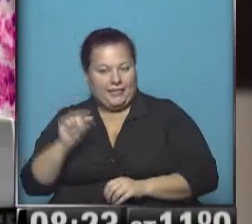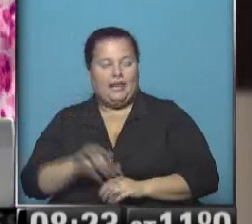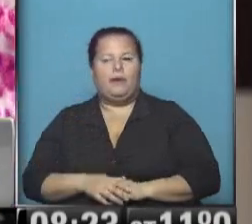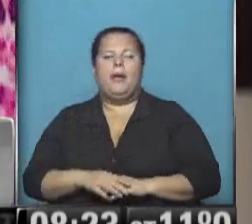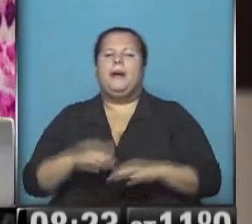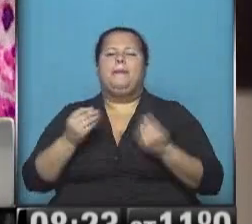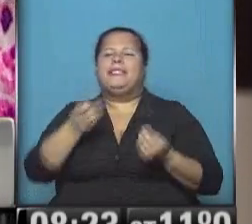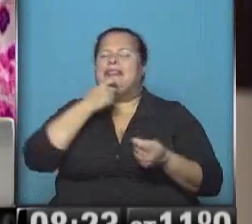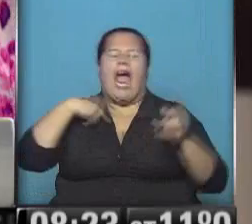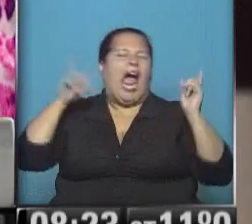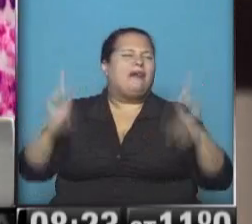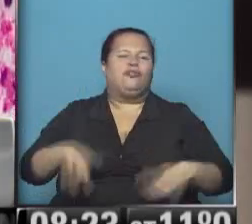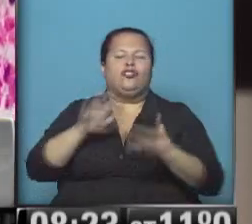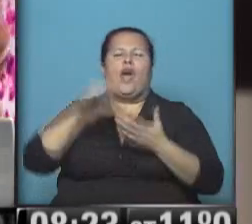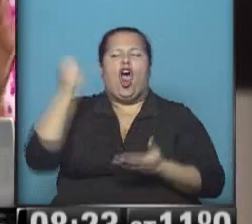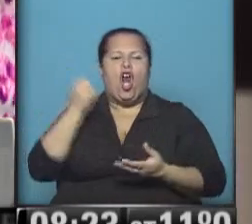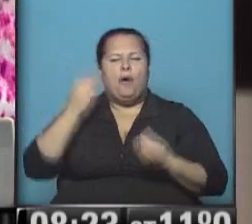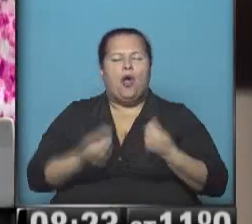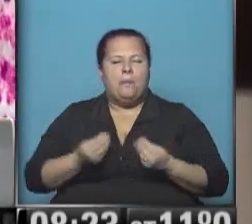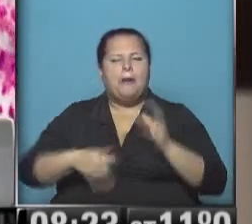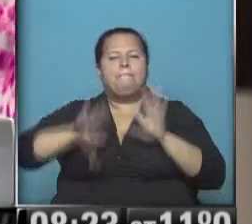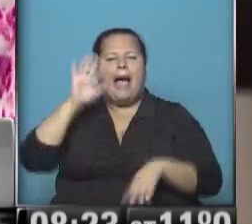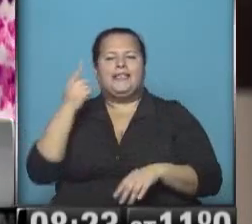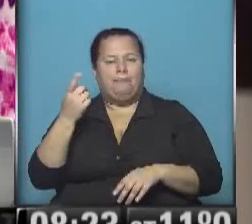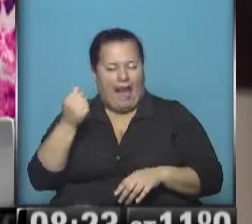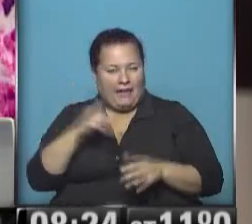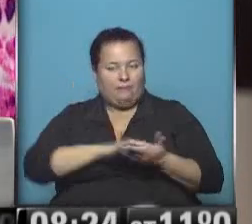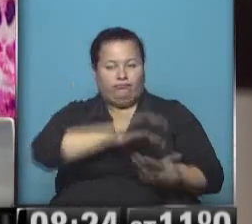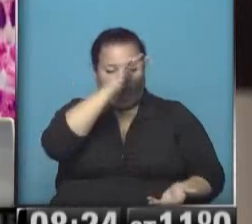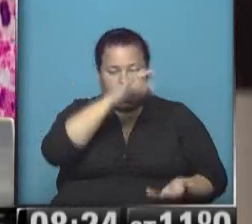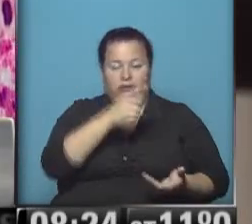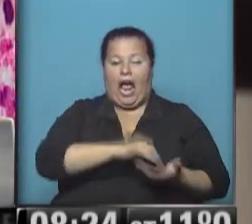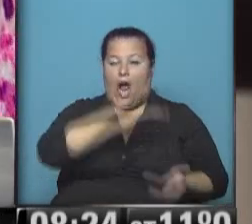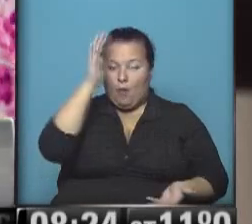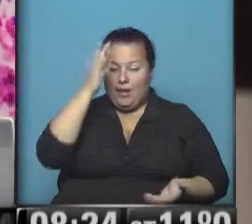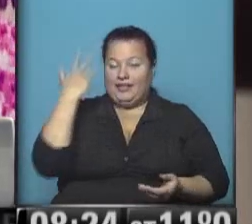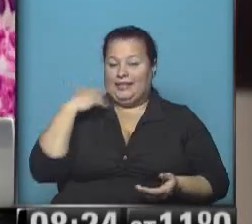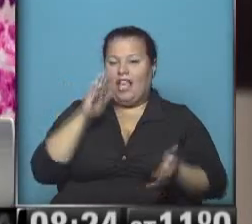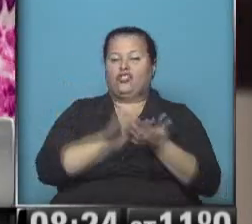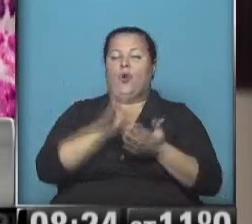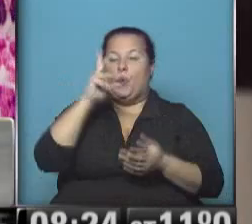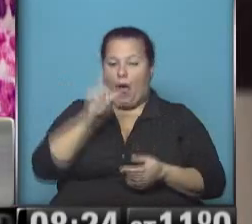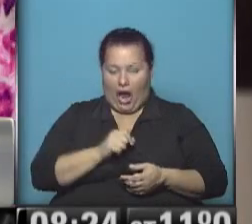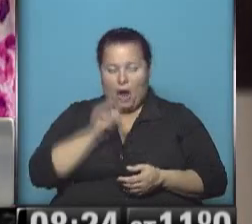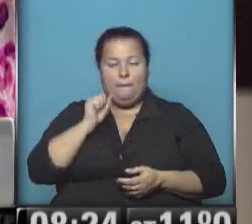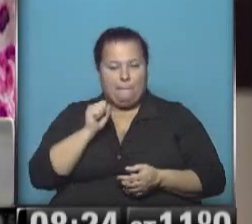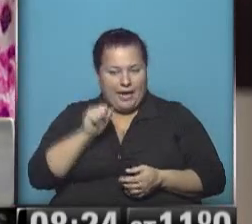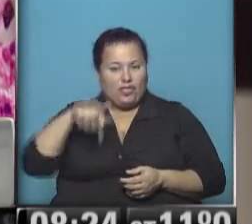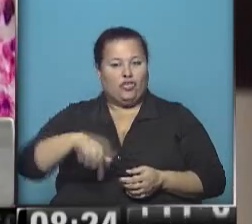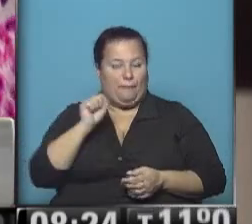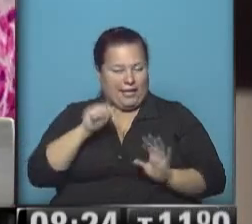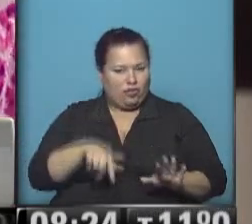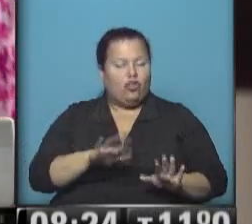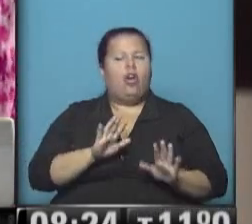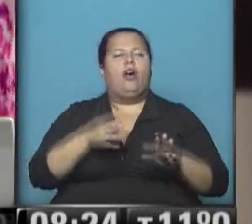para quien no tiene idea de economía que haya más dinero esta cantidad que se aumento en el sistema bancario en pesos en nuestra moneda nacional